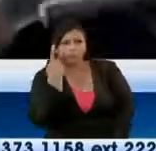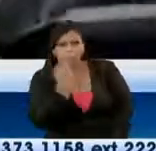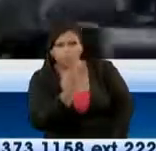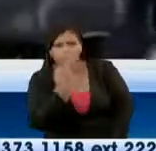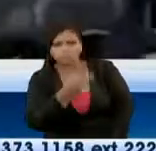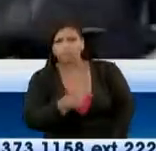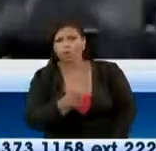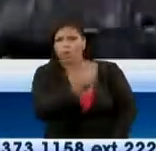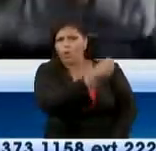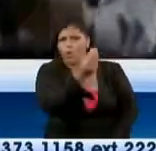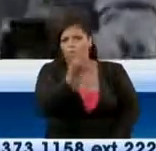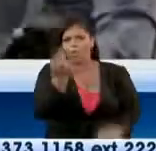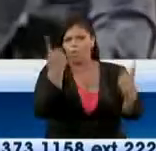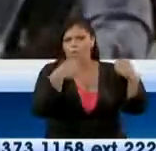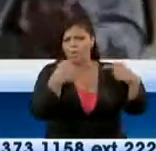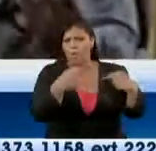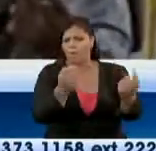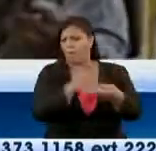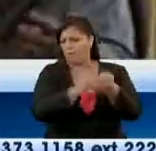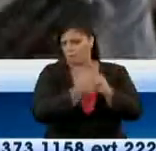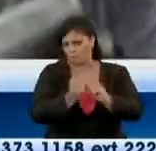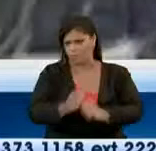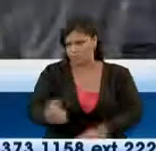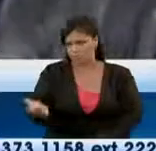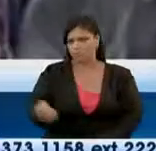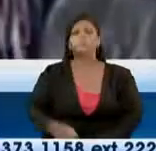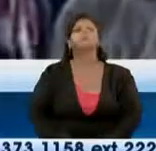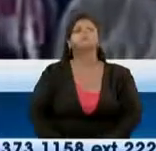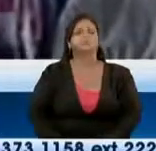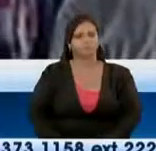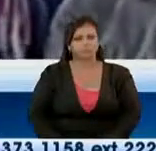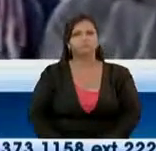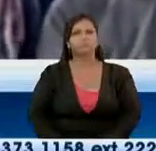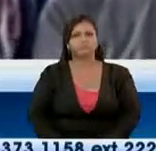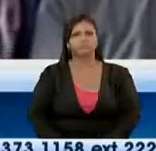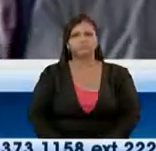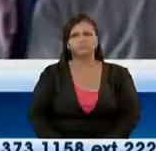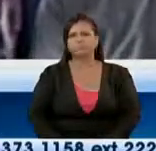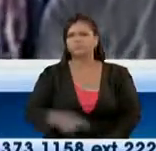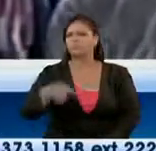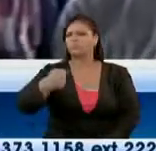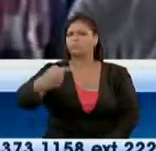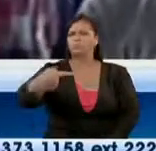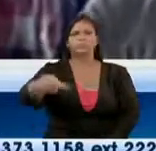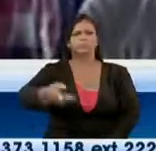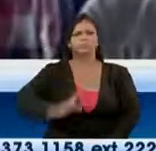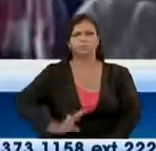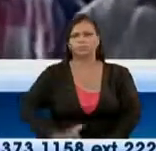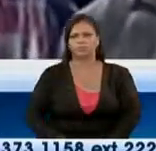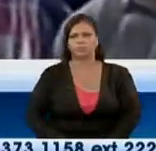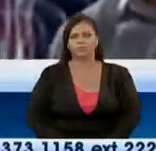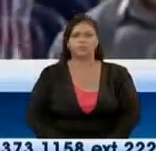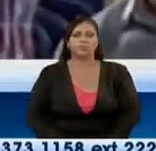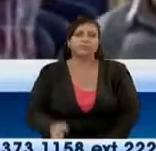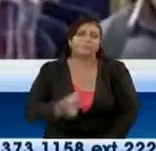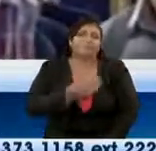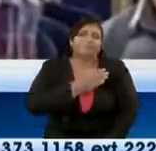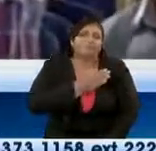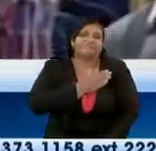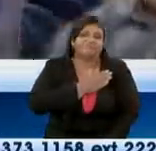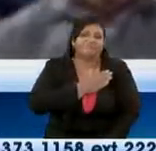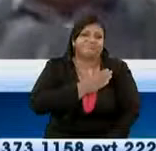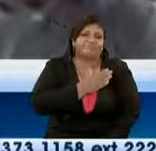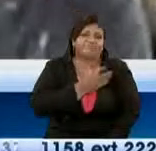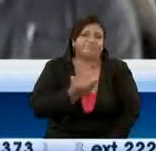supuesto. La mayoría de los días siempre suceden cosas aquí que lamentablemente son, a